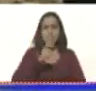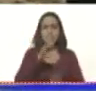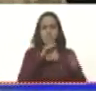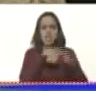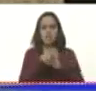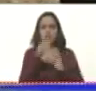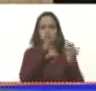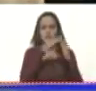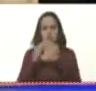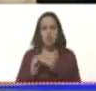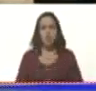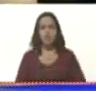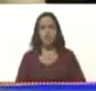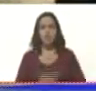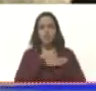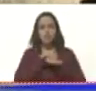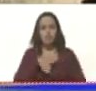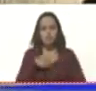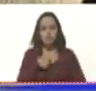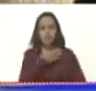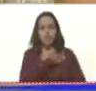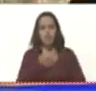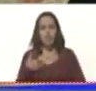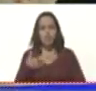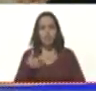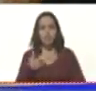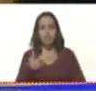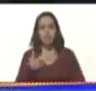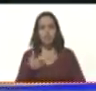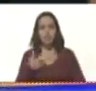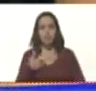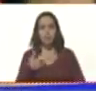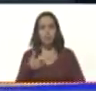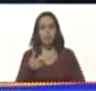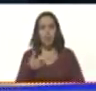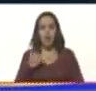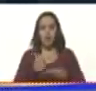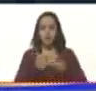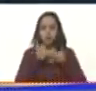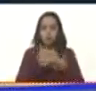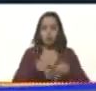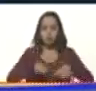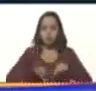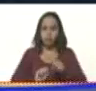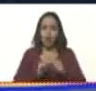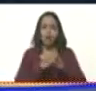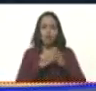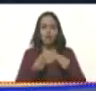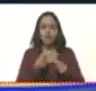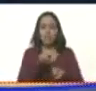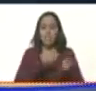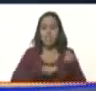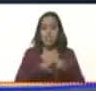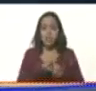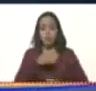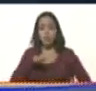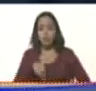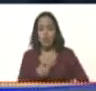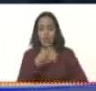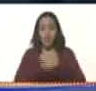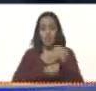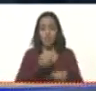comunidades, somos los que queremos que empoderarnos de todos esos recursos para nosotros poder